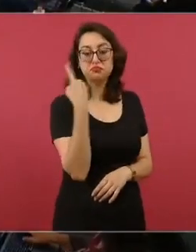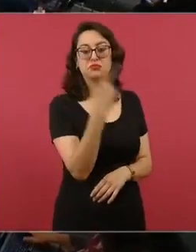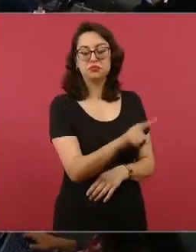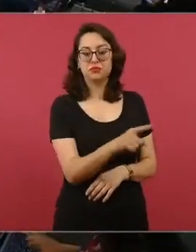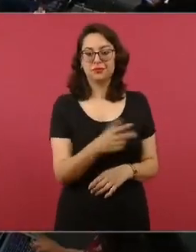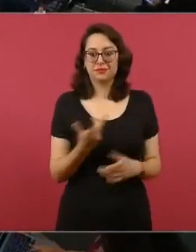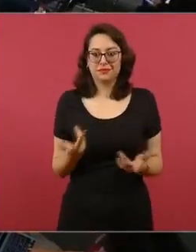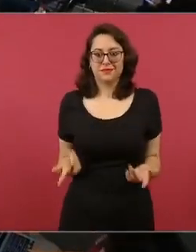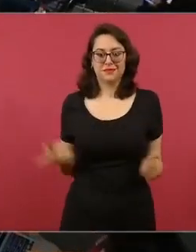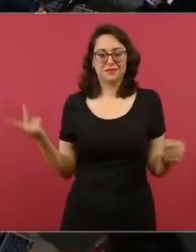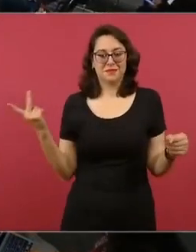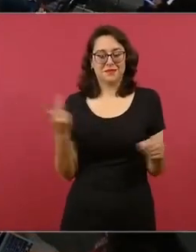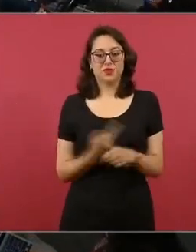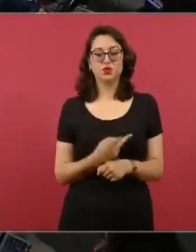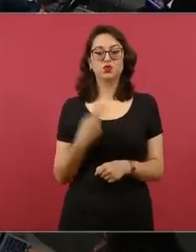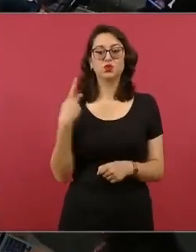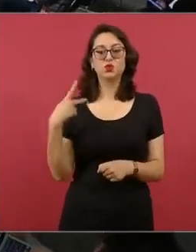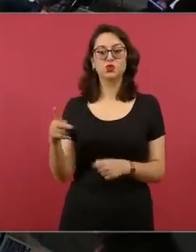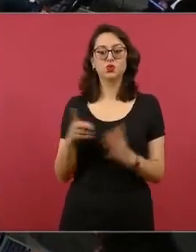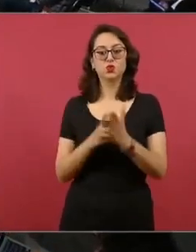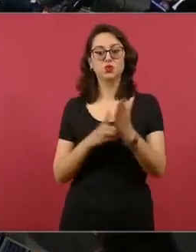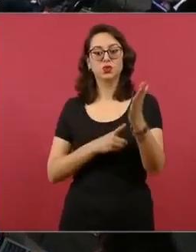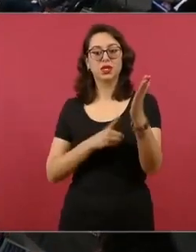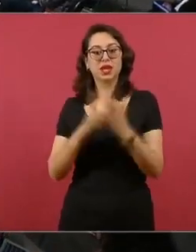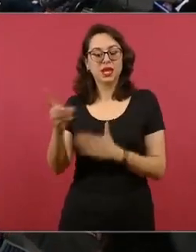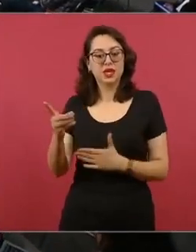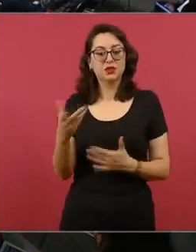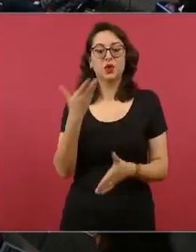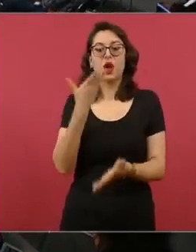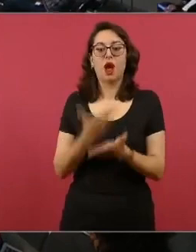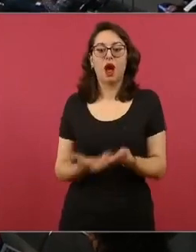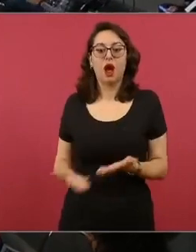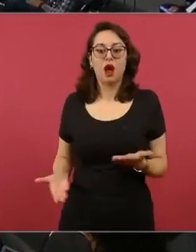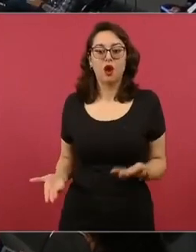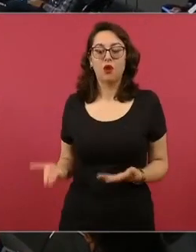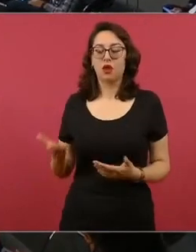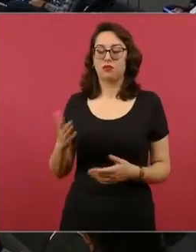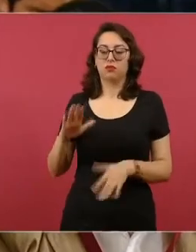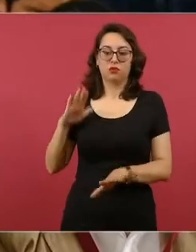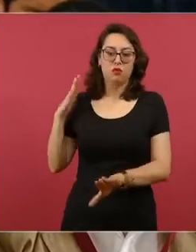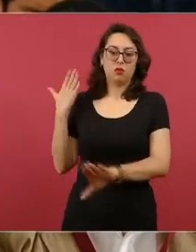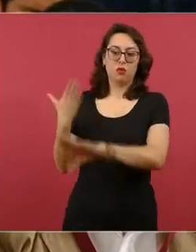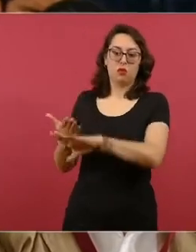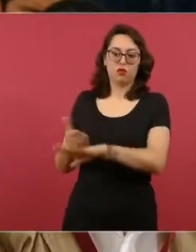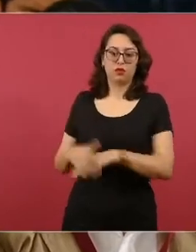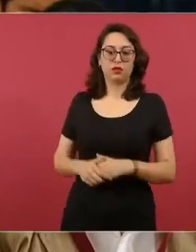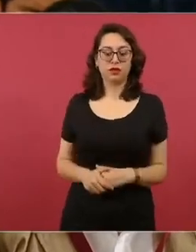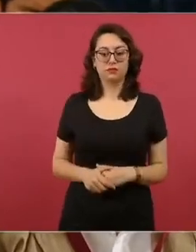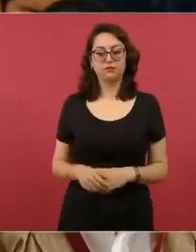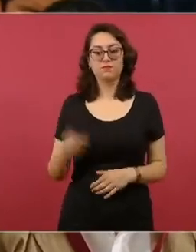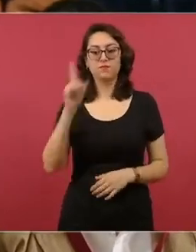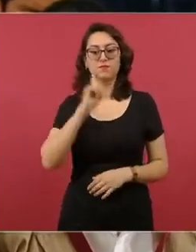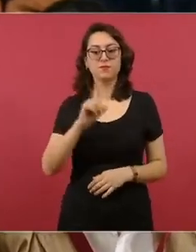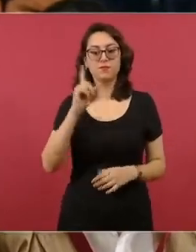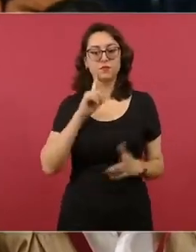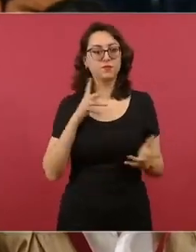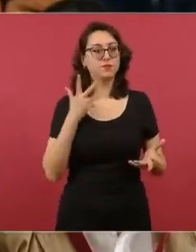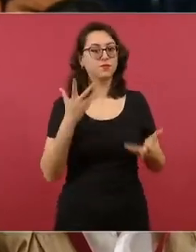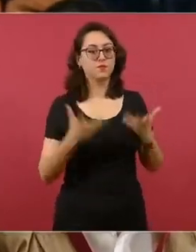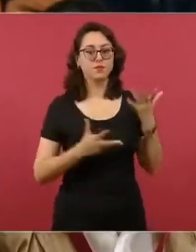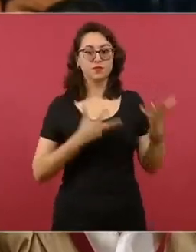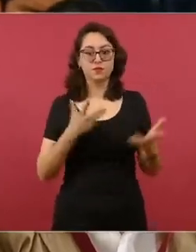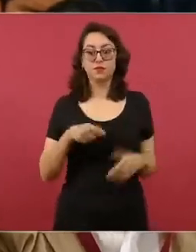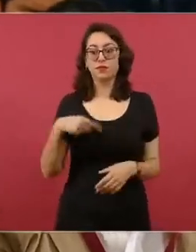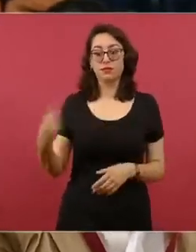derecho social que recibía, ahora es señalada como una delincuente. Lamentablemente para la señora, su segundo